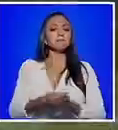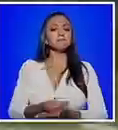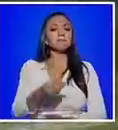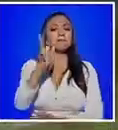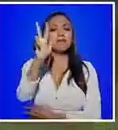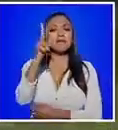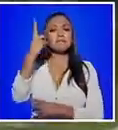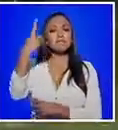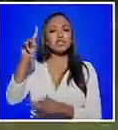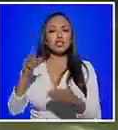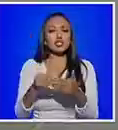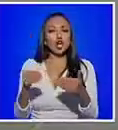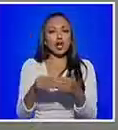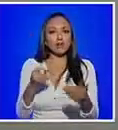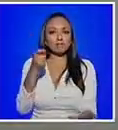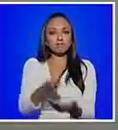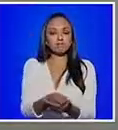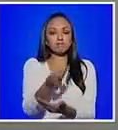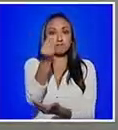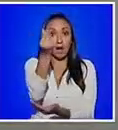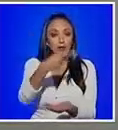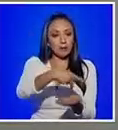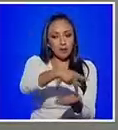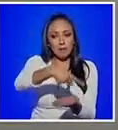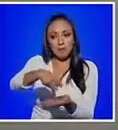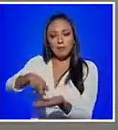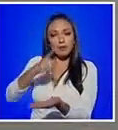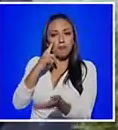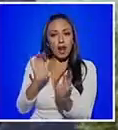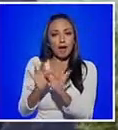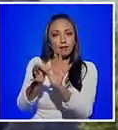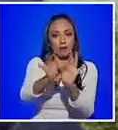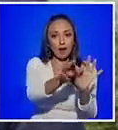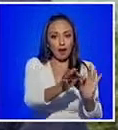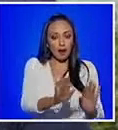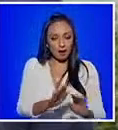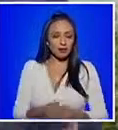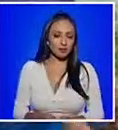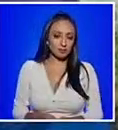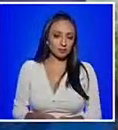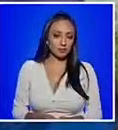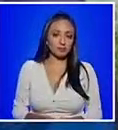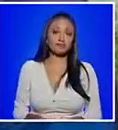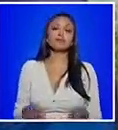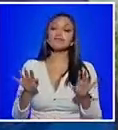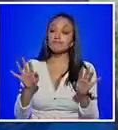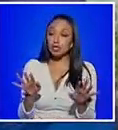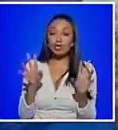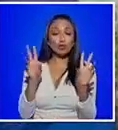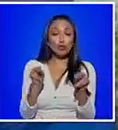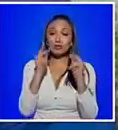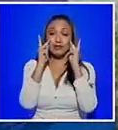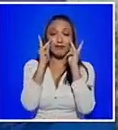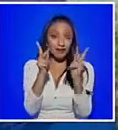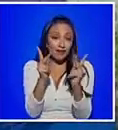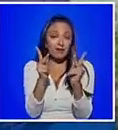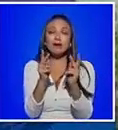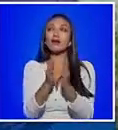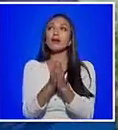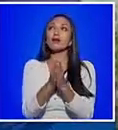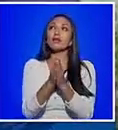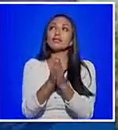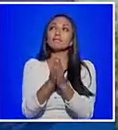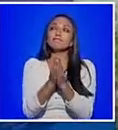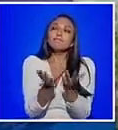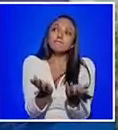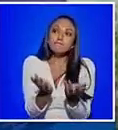3 millones de dólares para intentar componer el problema. Es bastante imperceptible lo que